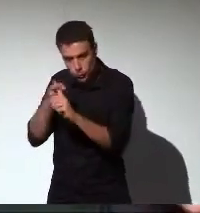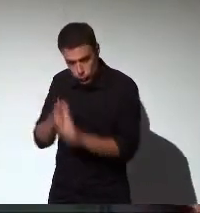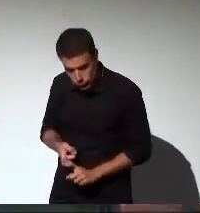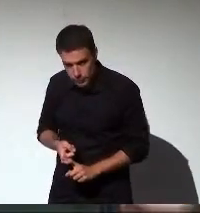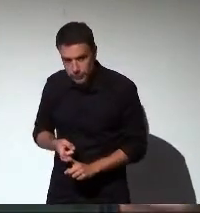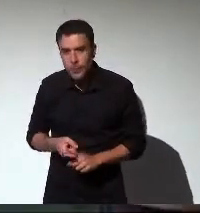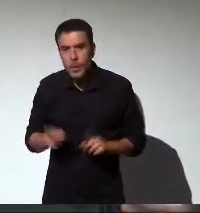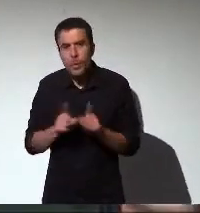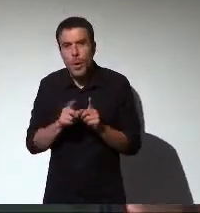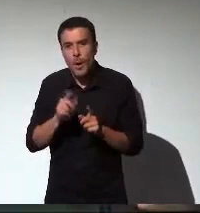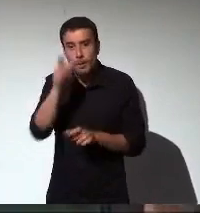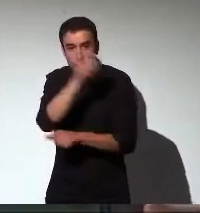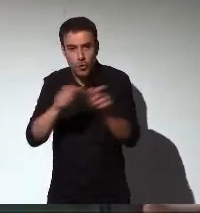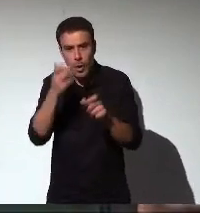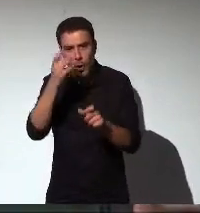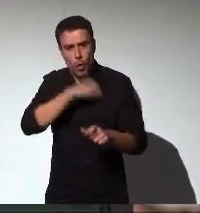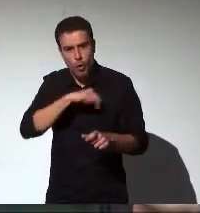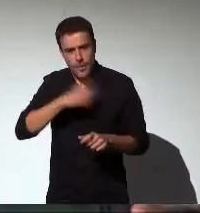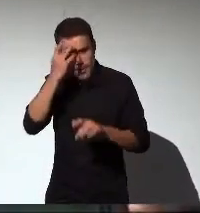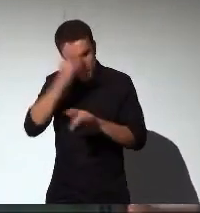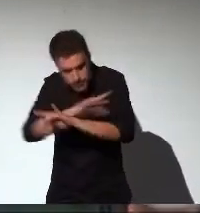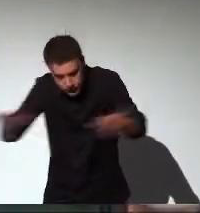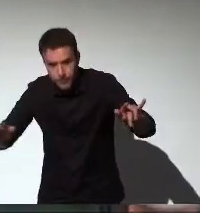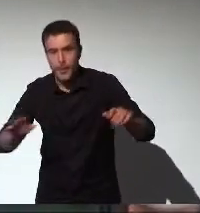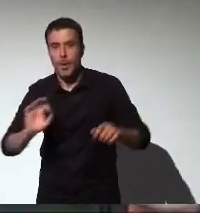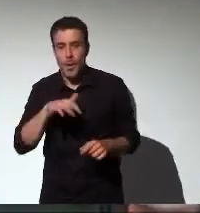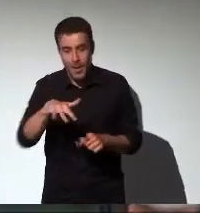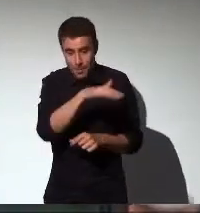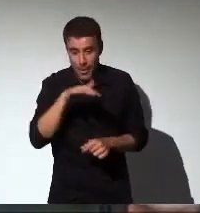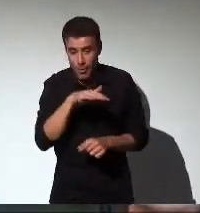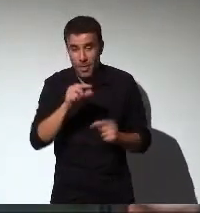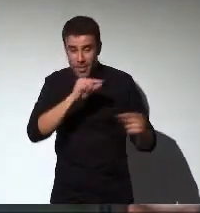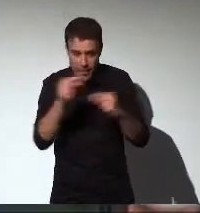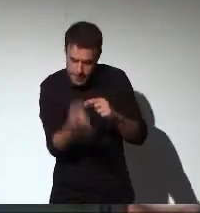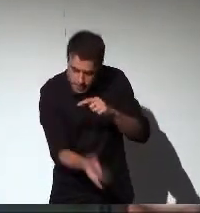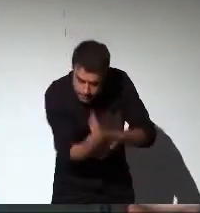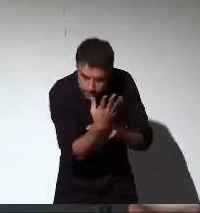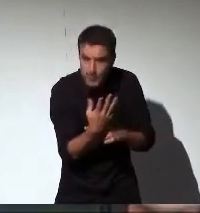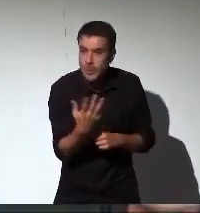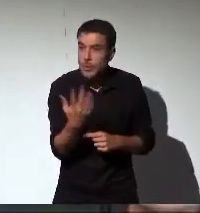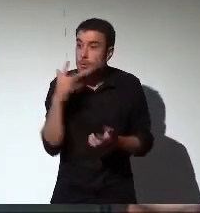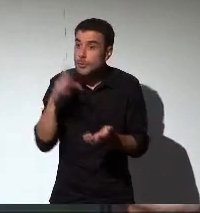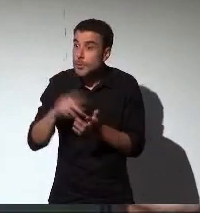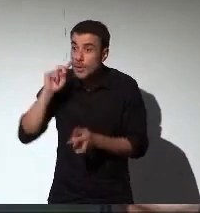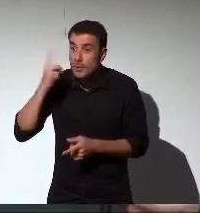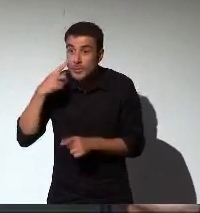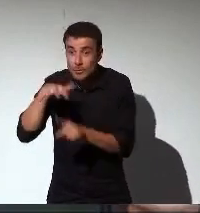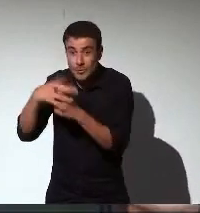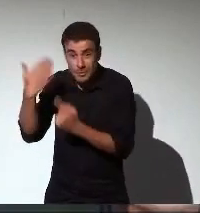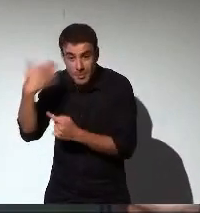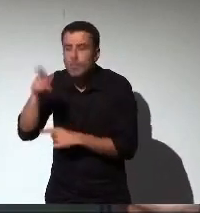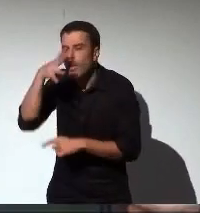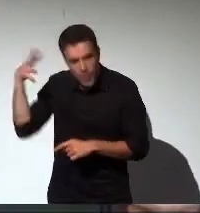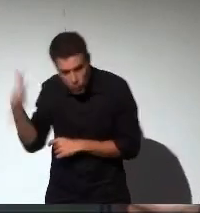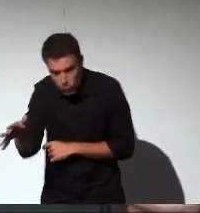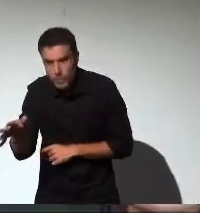abriendo conciencia, generando espacios de debate, planteando denuncias. Y